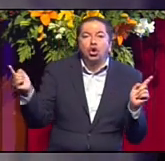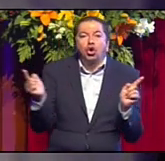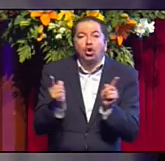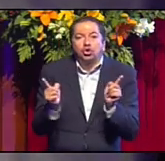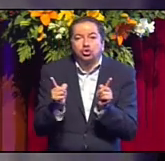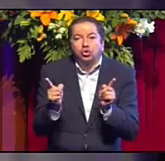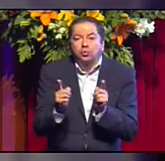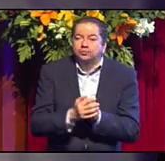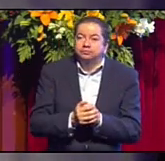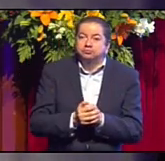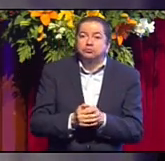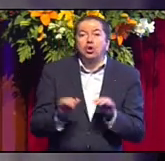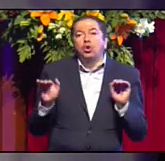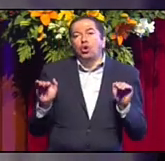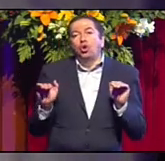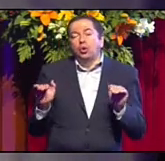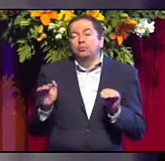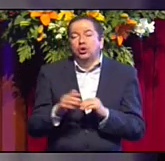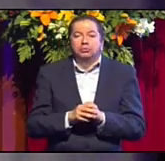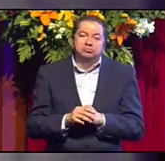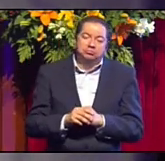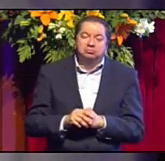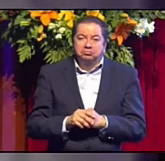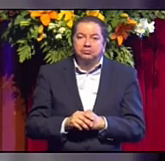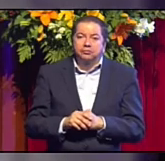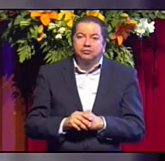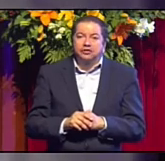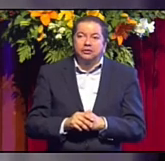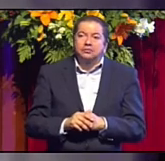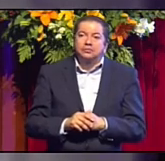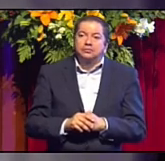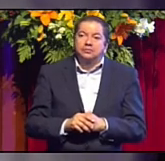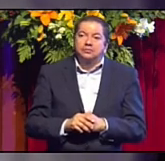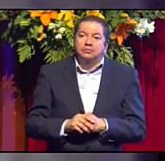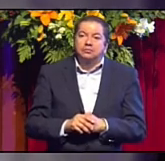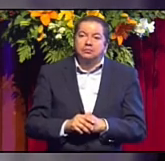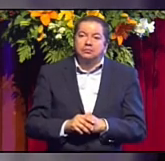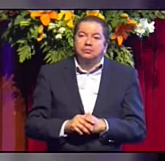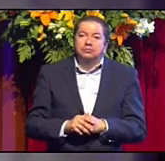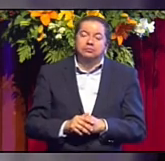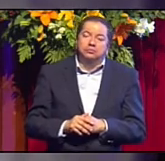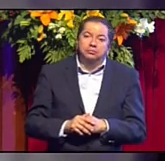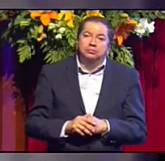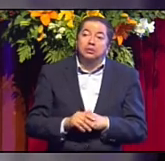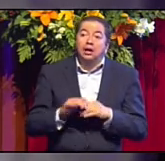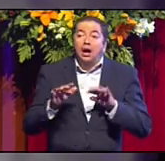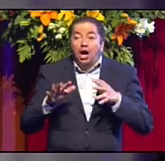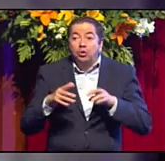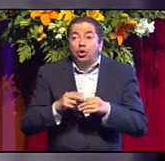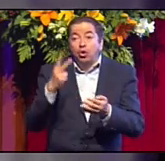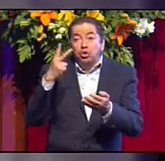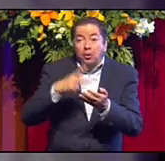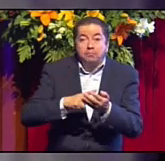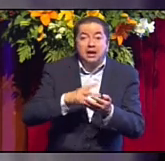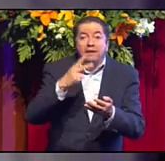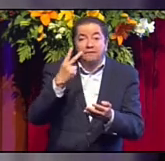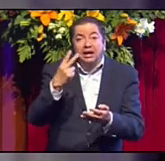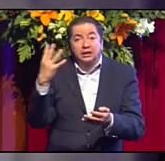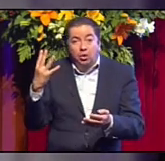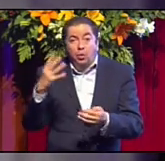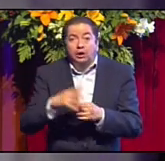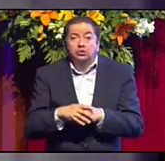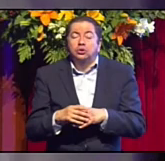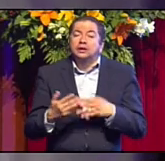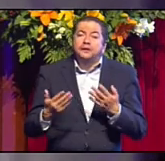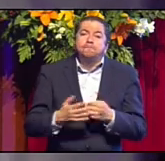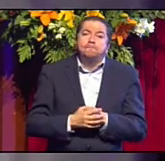todas las comodidades y todo lo que tiene que tener. Pero nuestra, y digo probablemente el 2024, porque entendemos, así